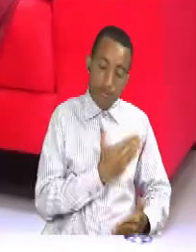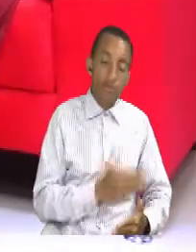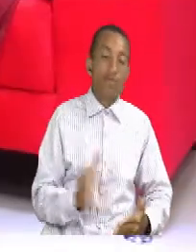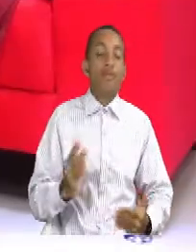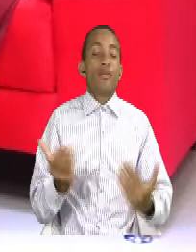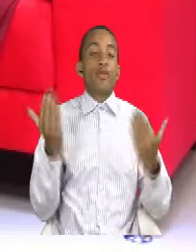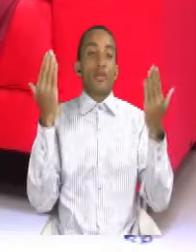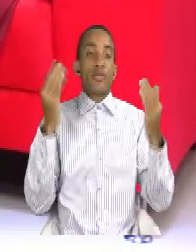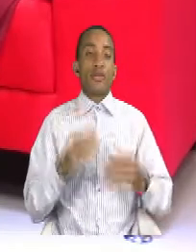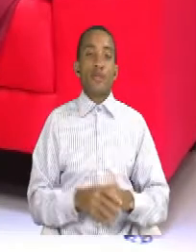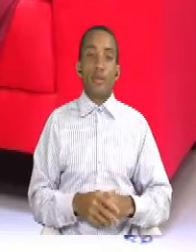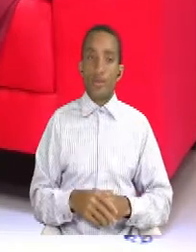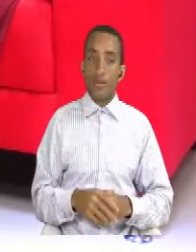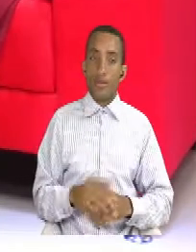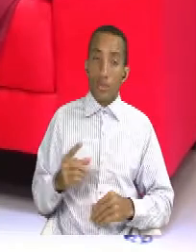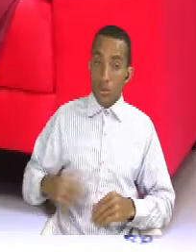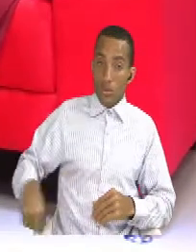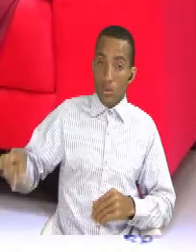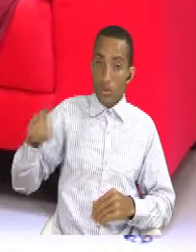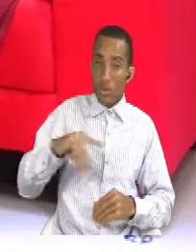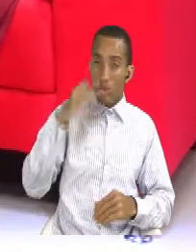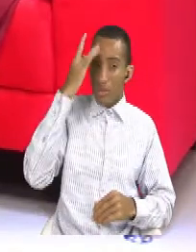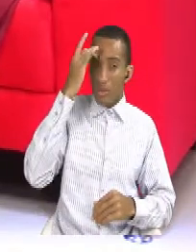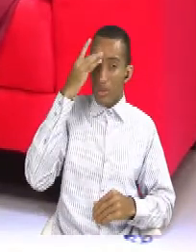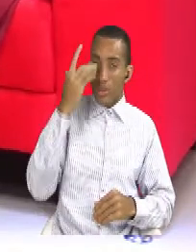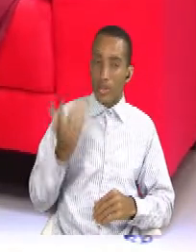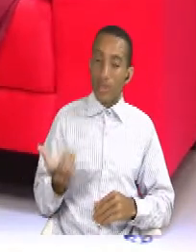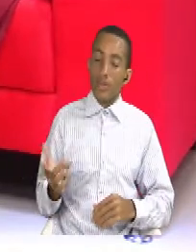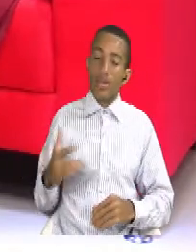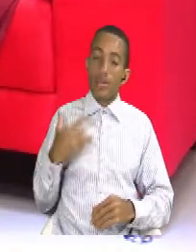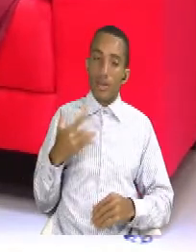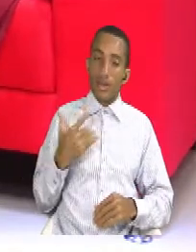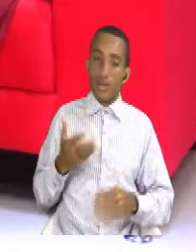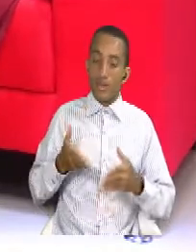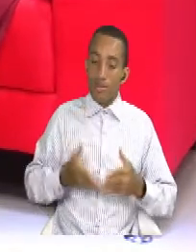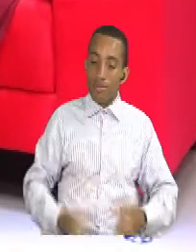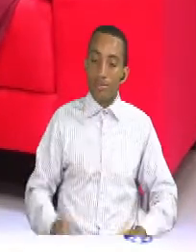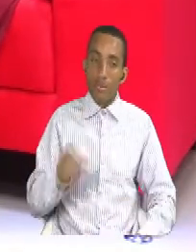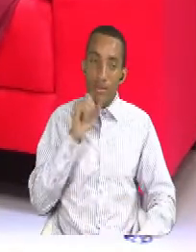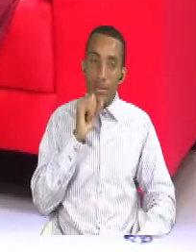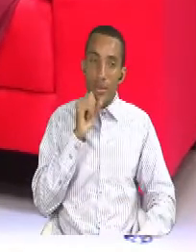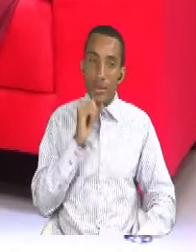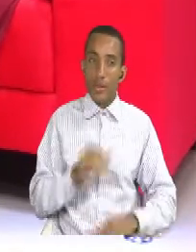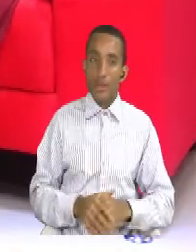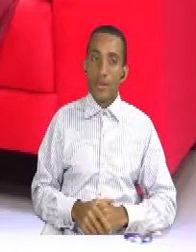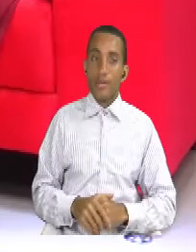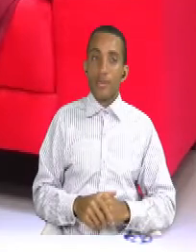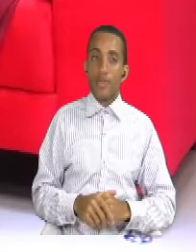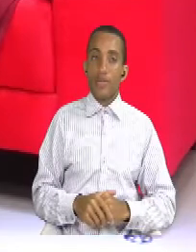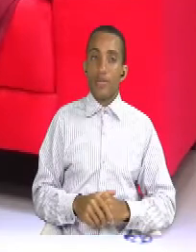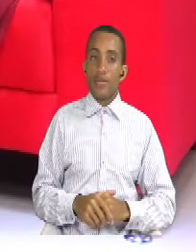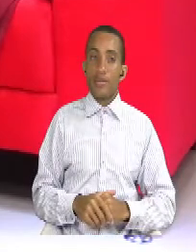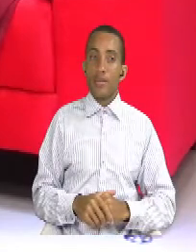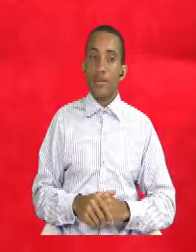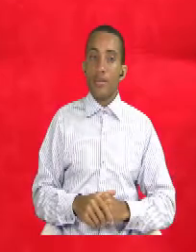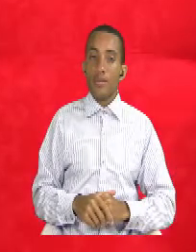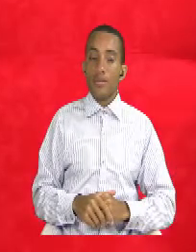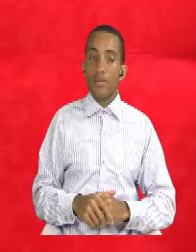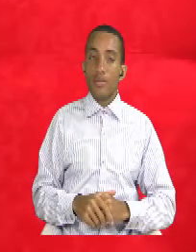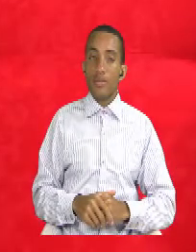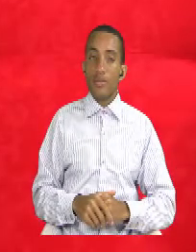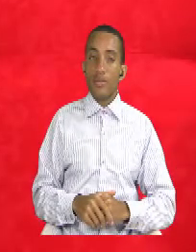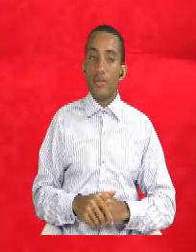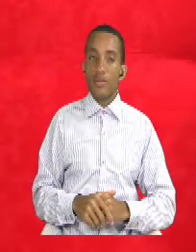que sí, muchachos. ¿Ustedes por qué se sienten orgullosos de ser barranqueños? Primero respóndeme tú y después me responde. Yo me